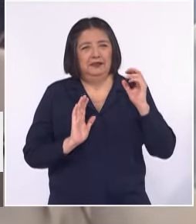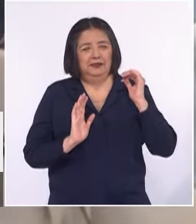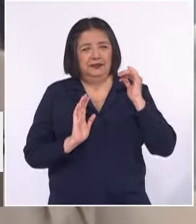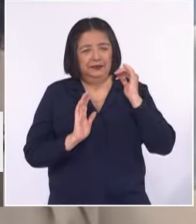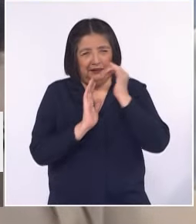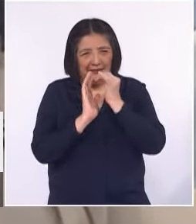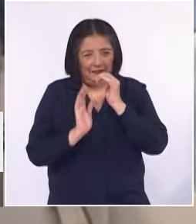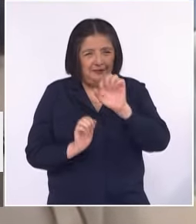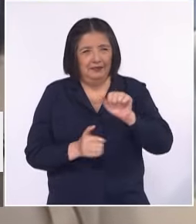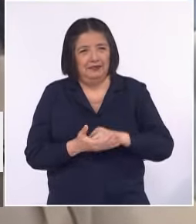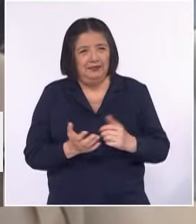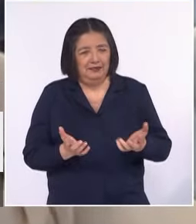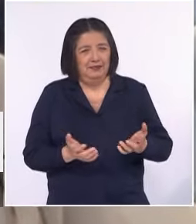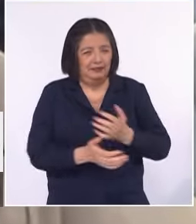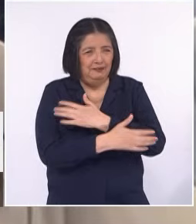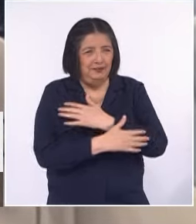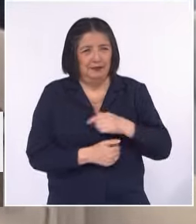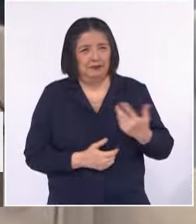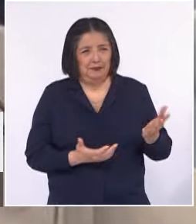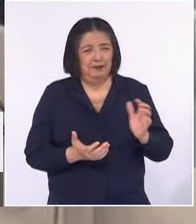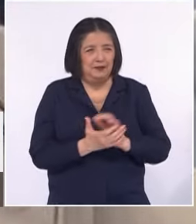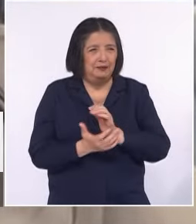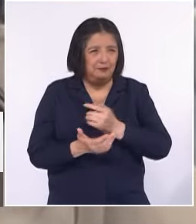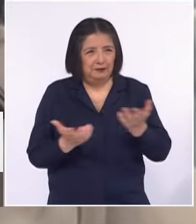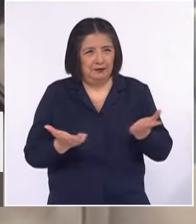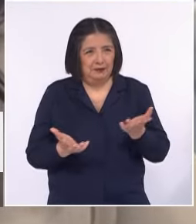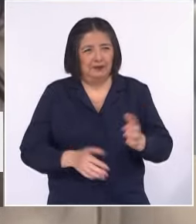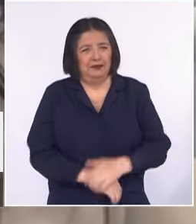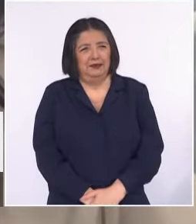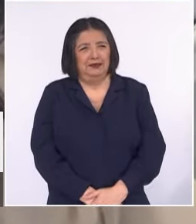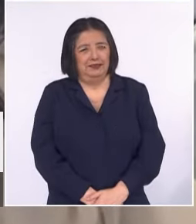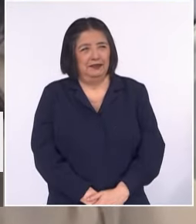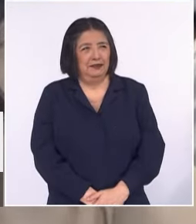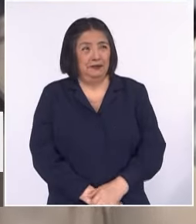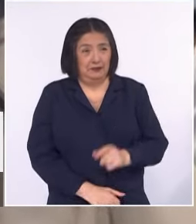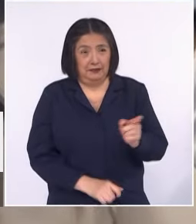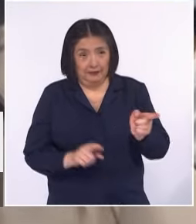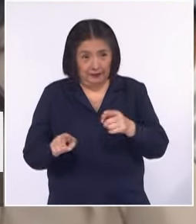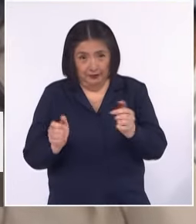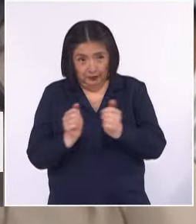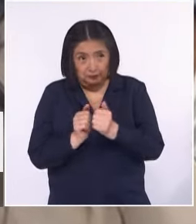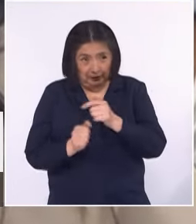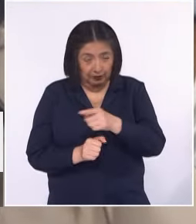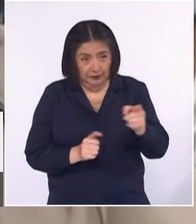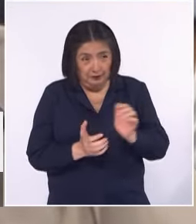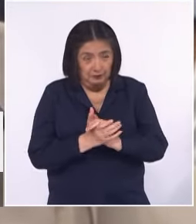Me felicito también a mis compañeros que están presentes aquí. ¿Están ahí contigo?